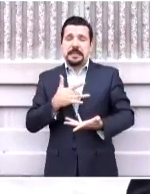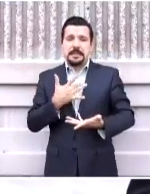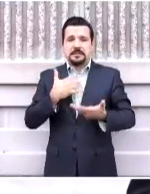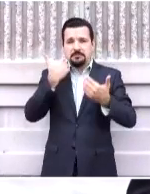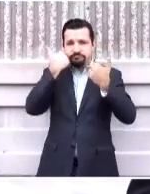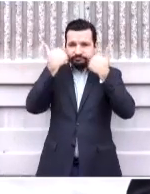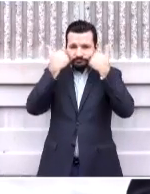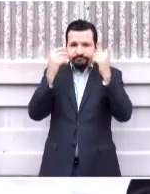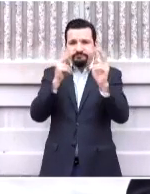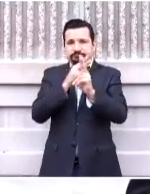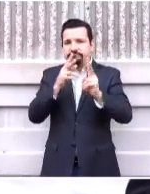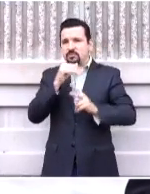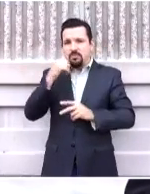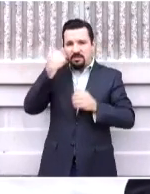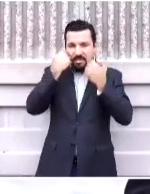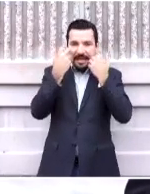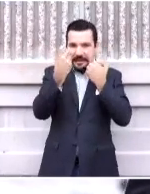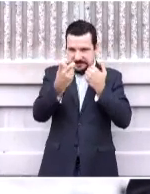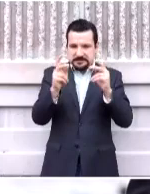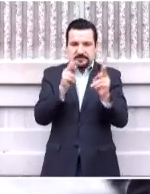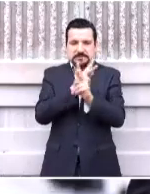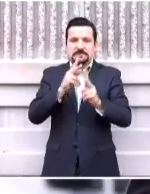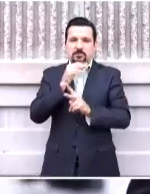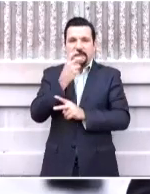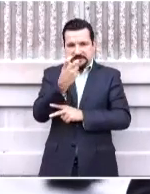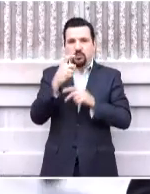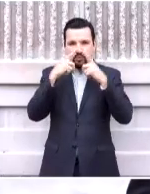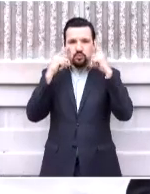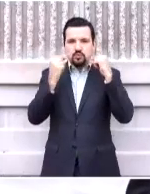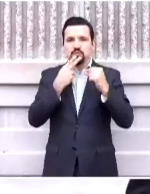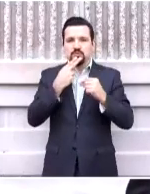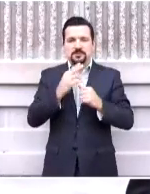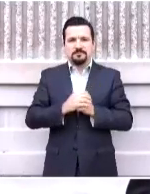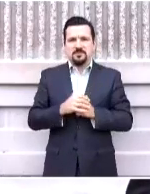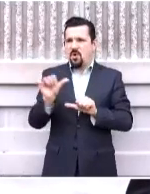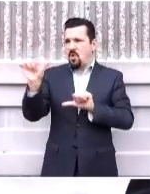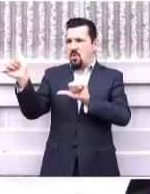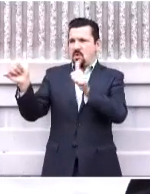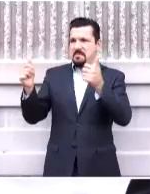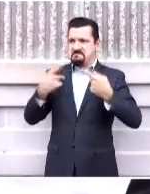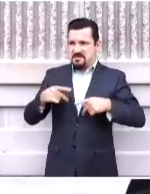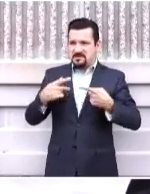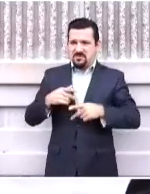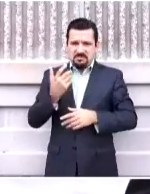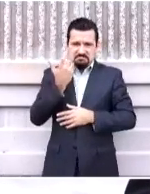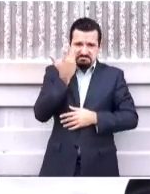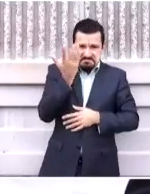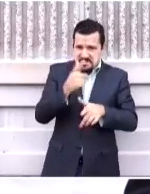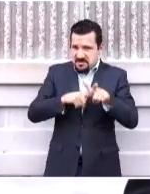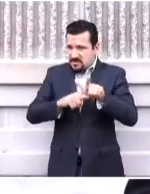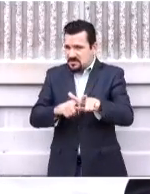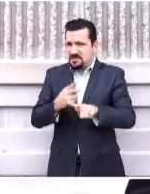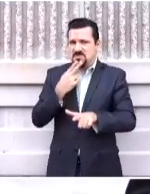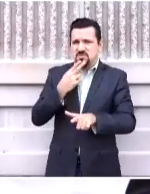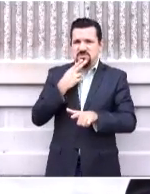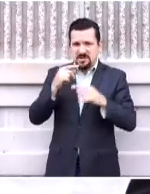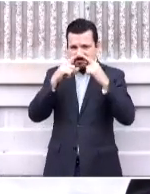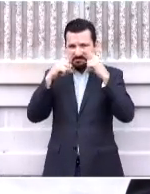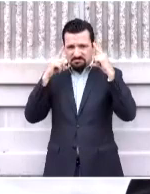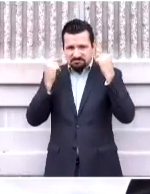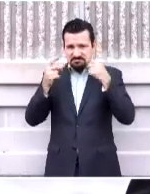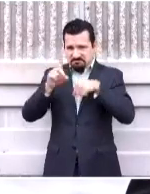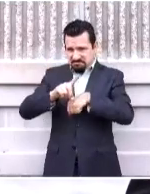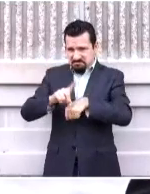sintomáticas respiratorias. Ahora, para el resto de las personas que quieran que seguir utilizando los